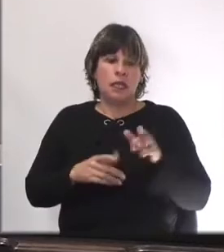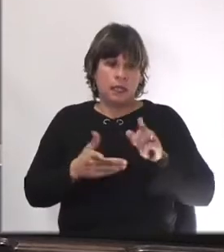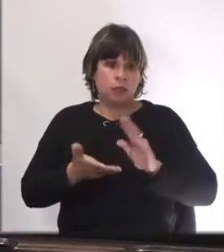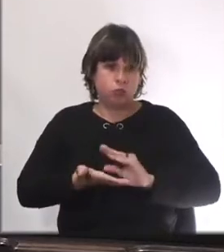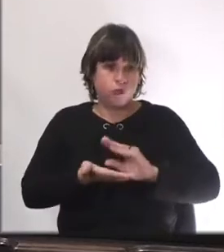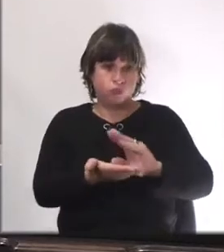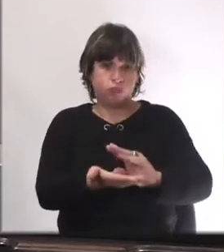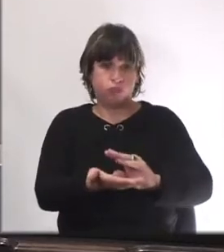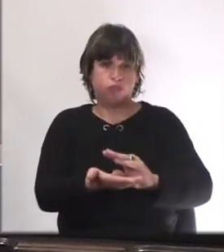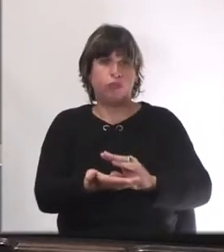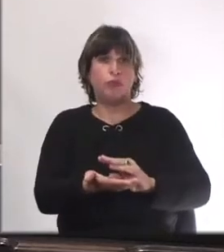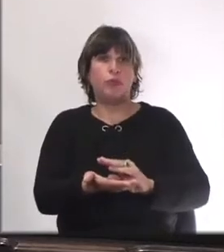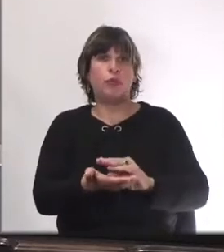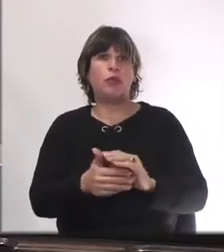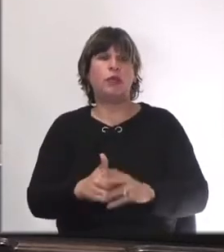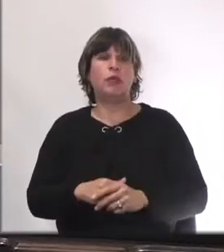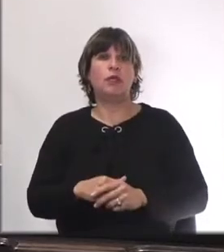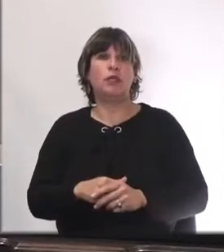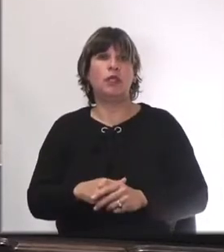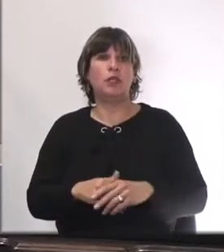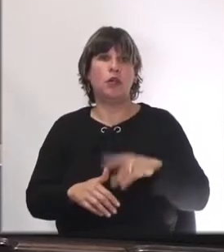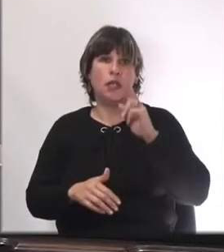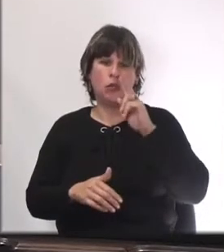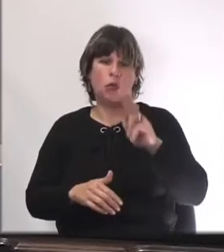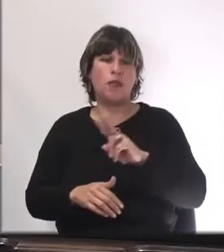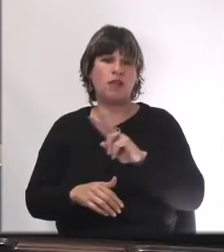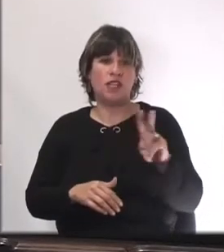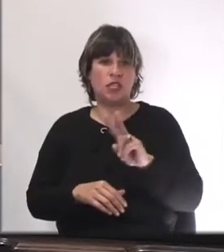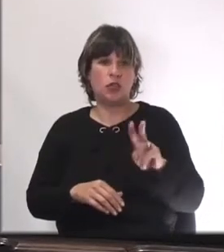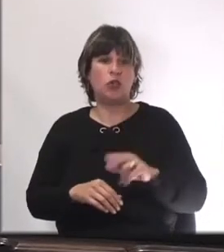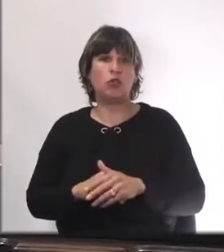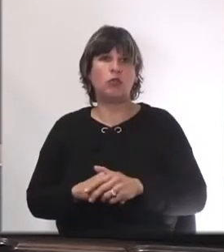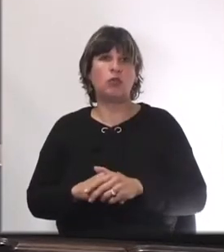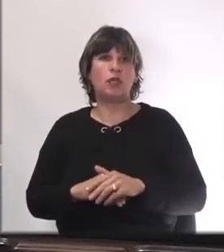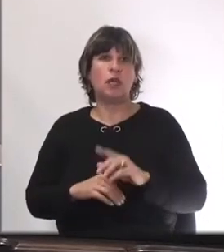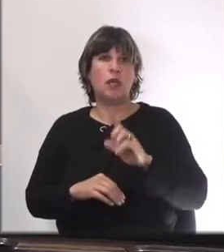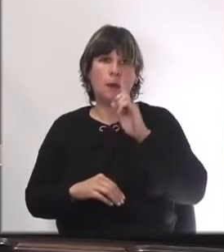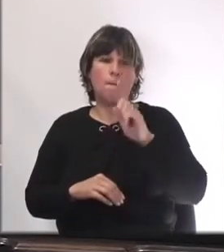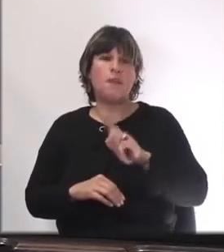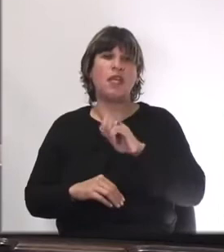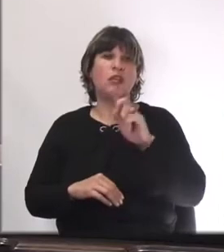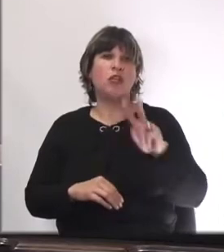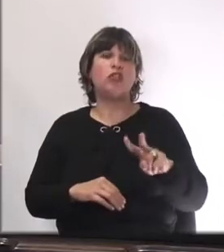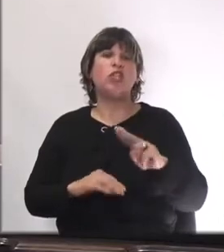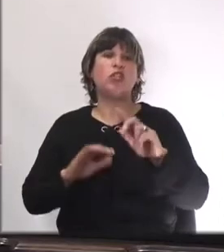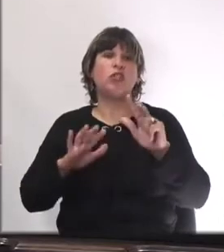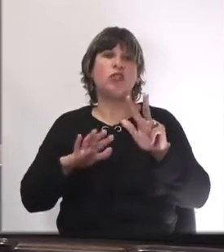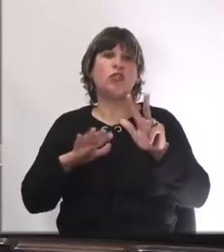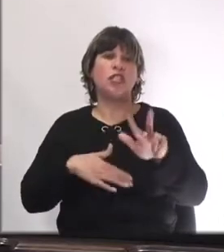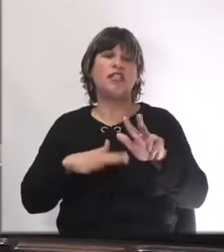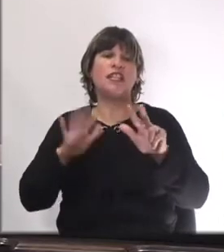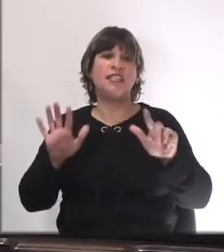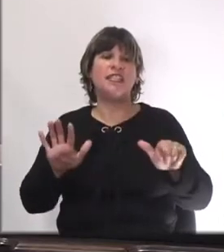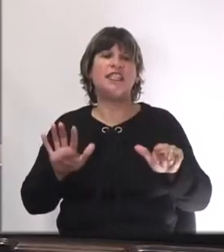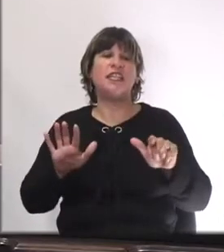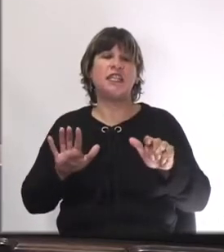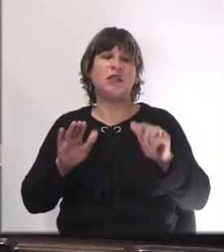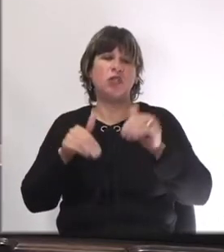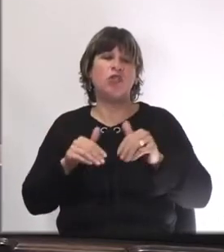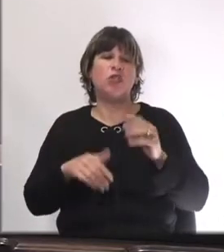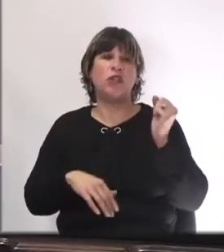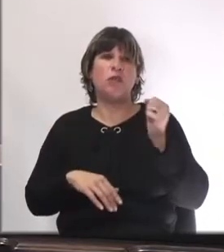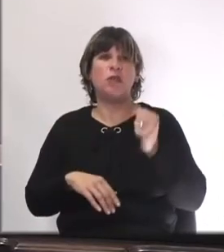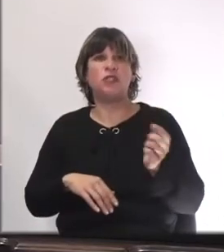destina en 2022 1.237 millones de pesos al MIDES y